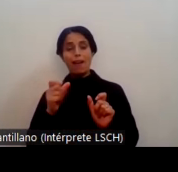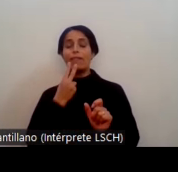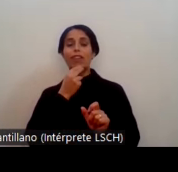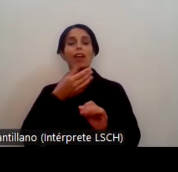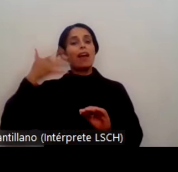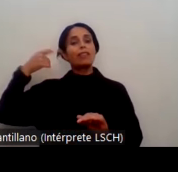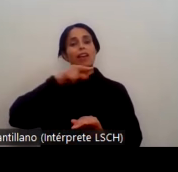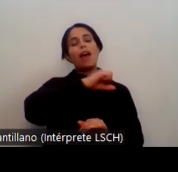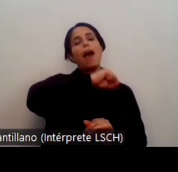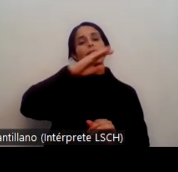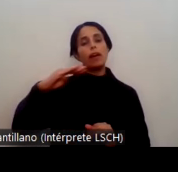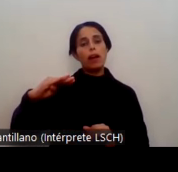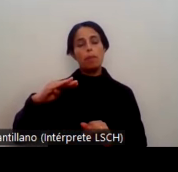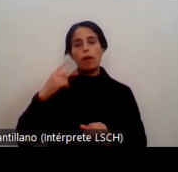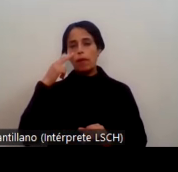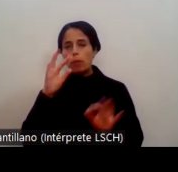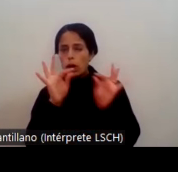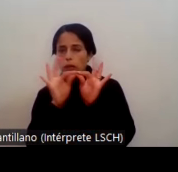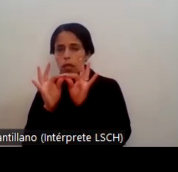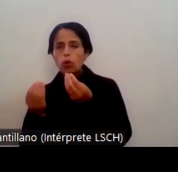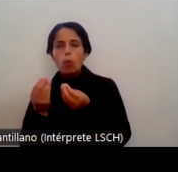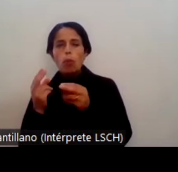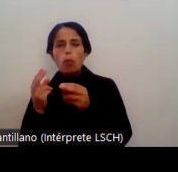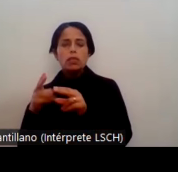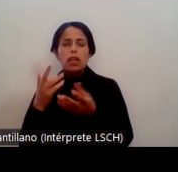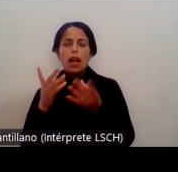un detalle del patrón mortuorio.